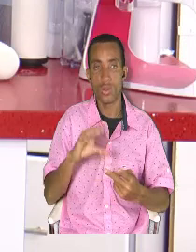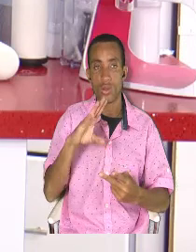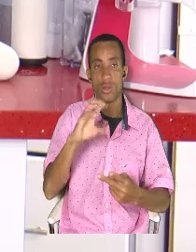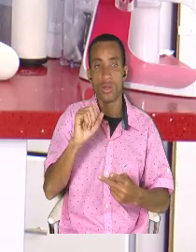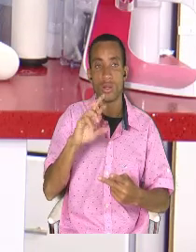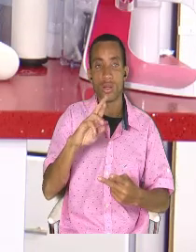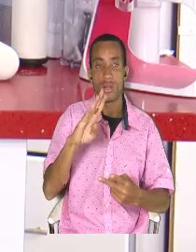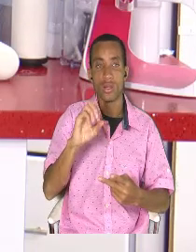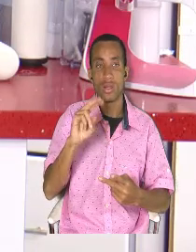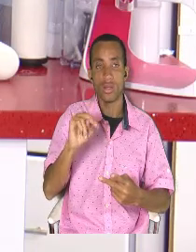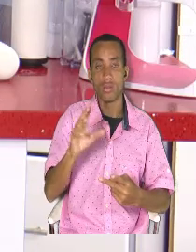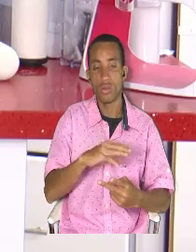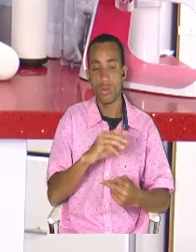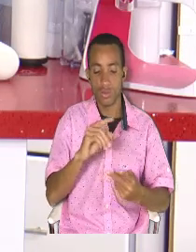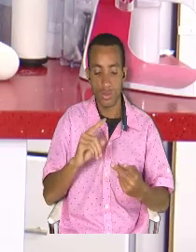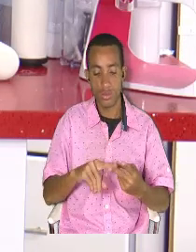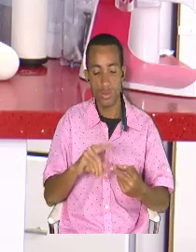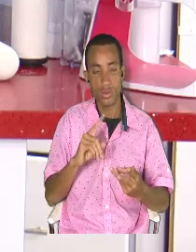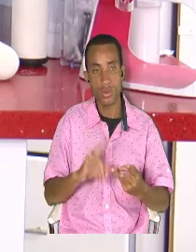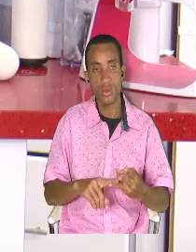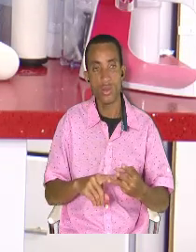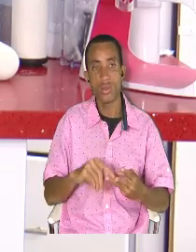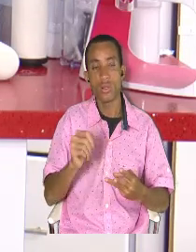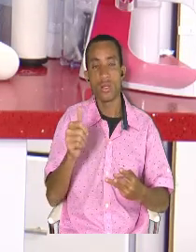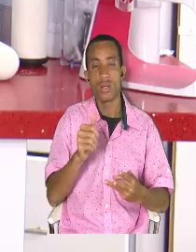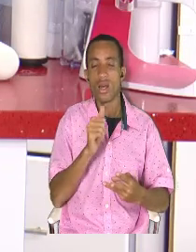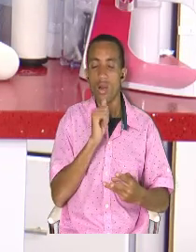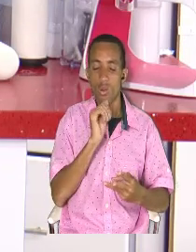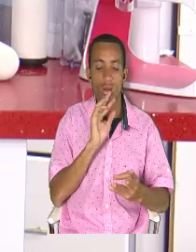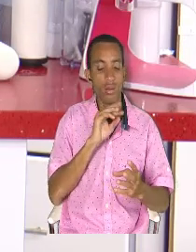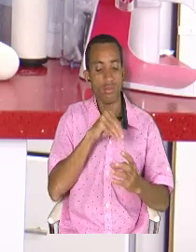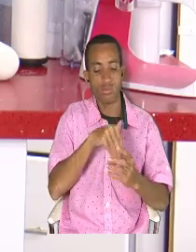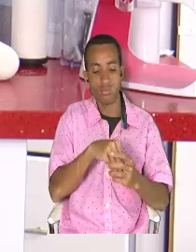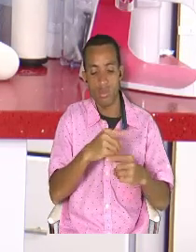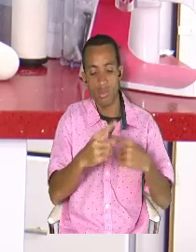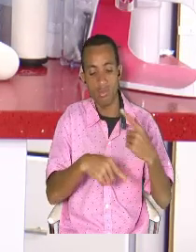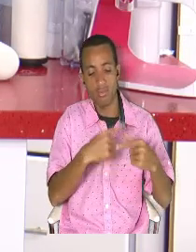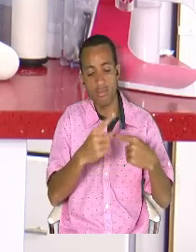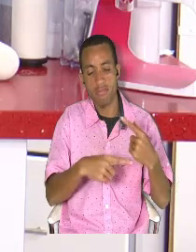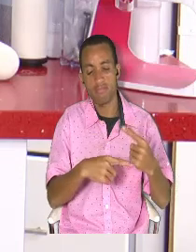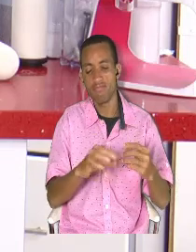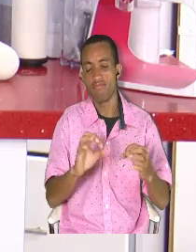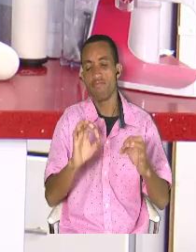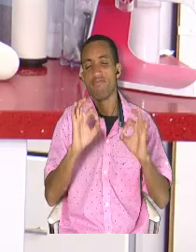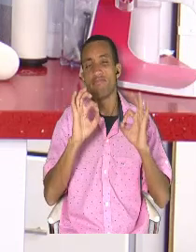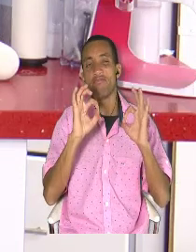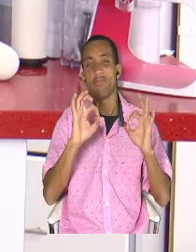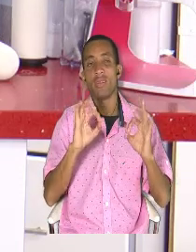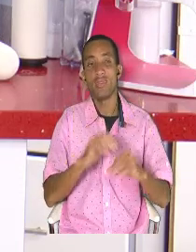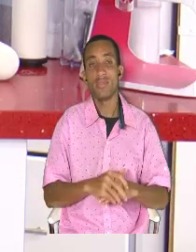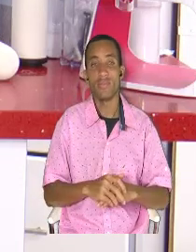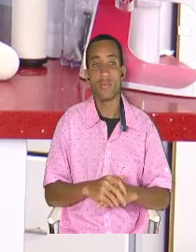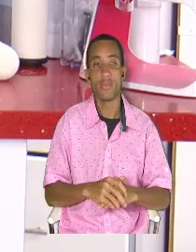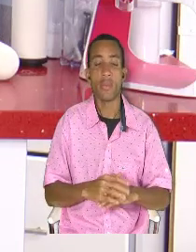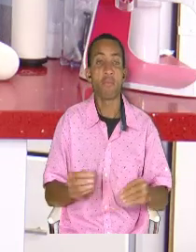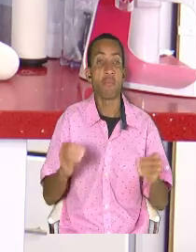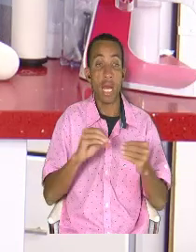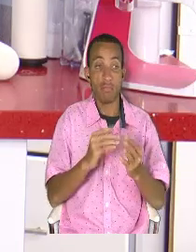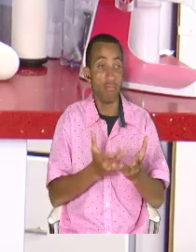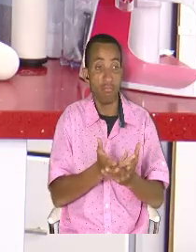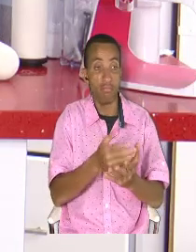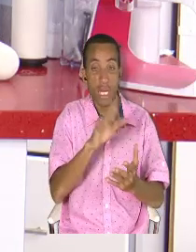filtro, el filtro que realmente le queda el agua super calidad, que lo garantiza uno totalmente. Ese filtro es el que más recomienda uno al